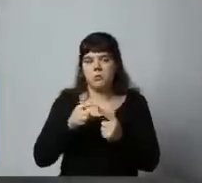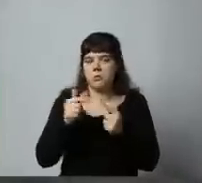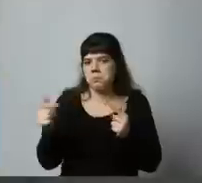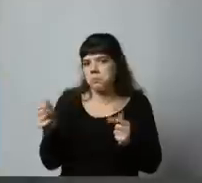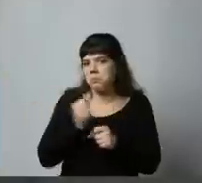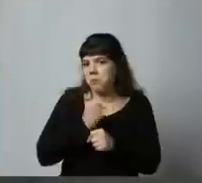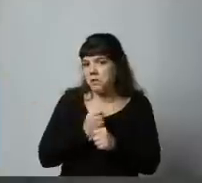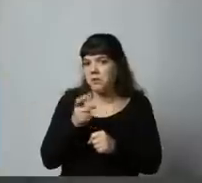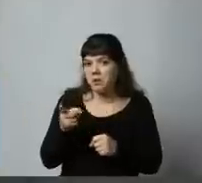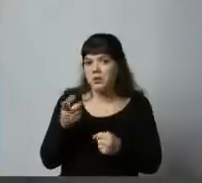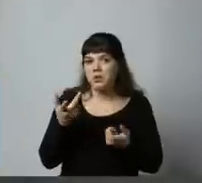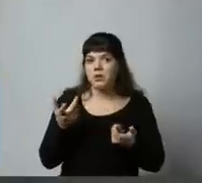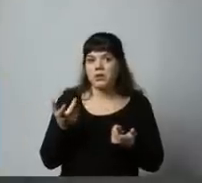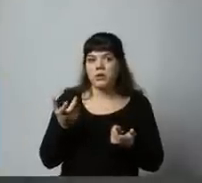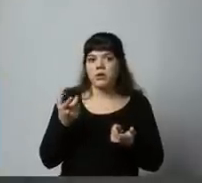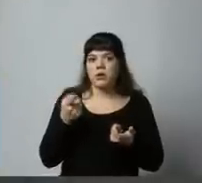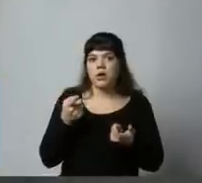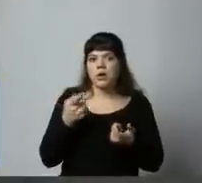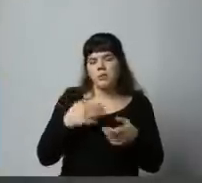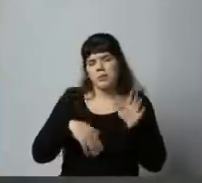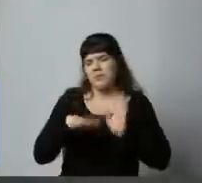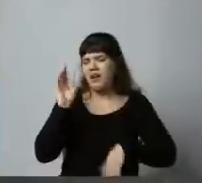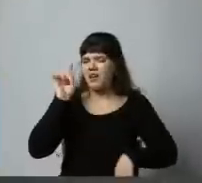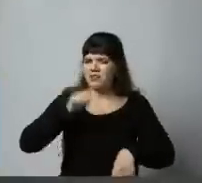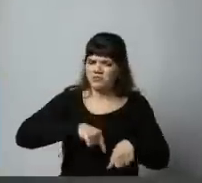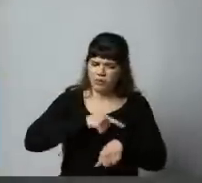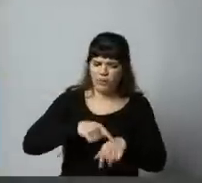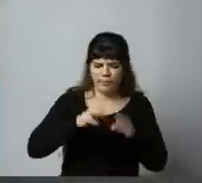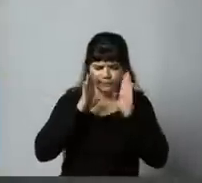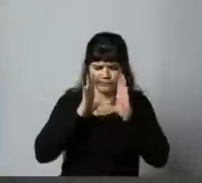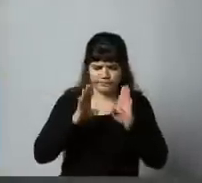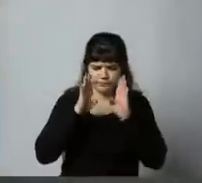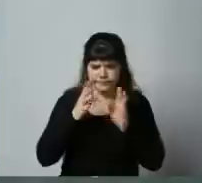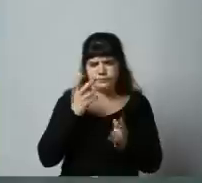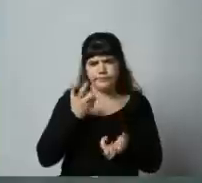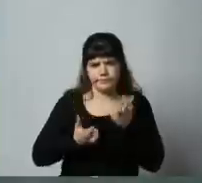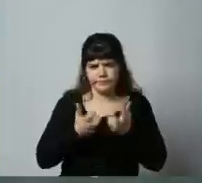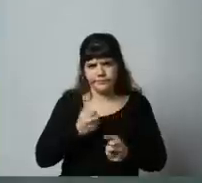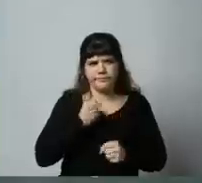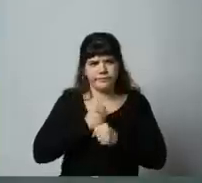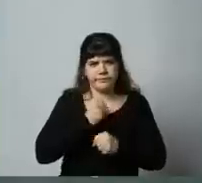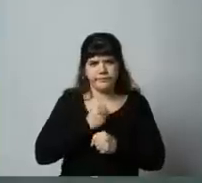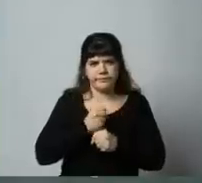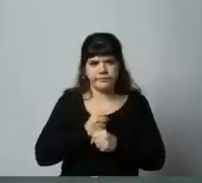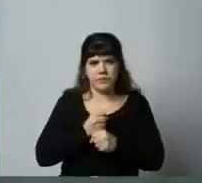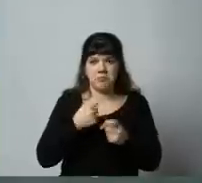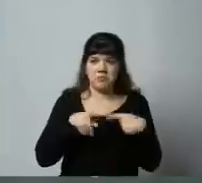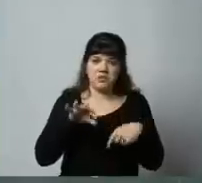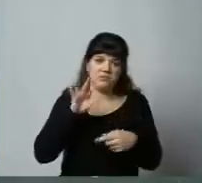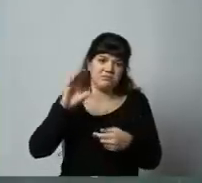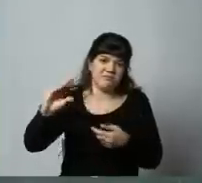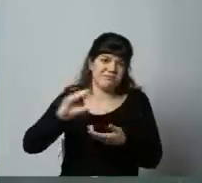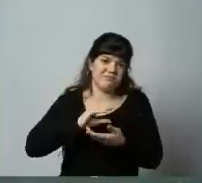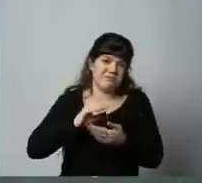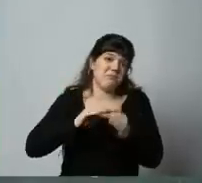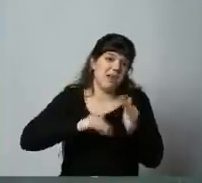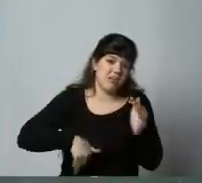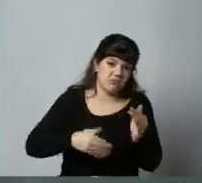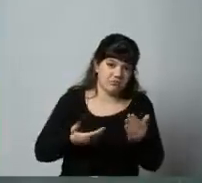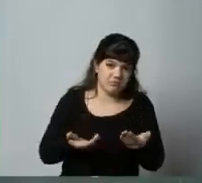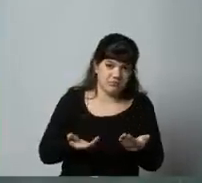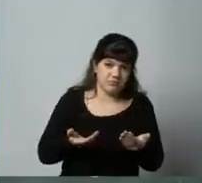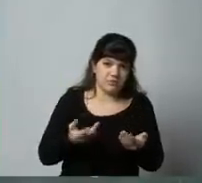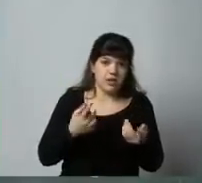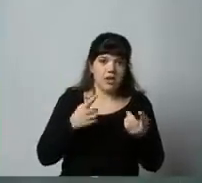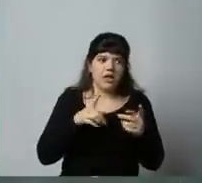etcétera dedican muchísimas más horas que las que efectivamente se les remunera hay un compromiso con la comida de